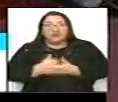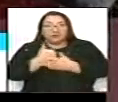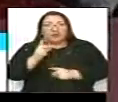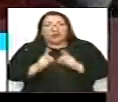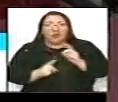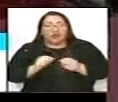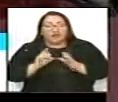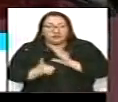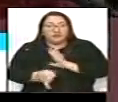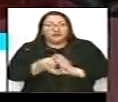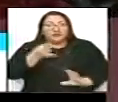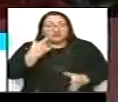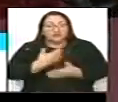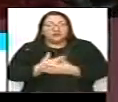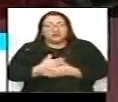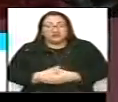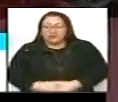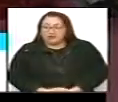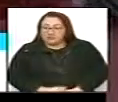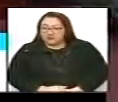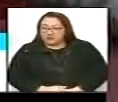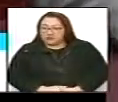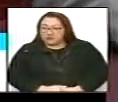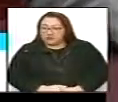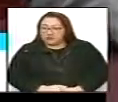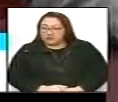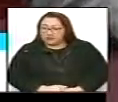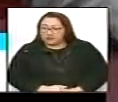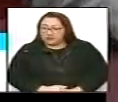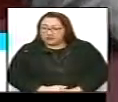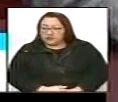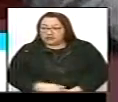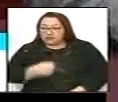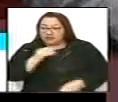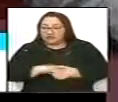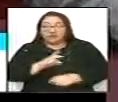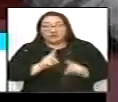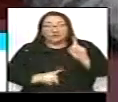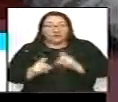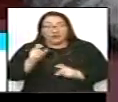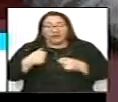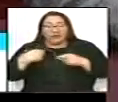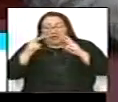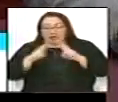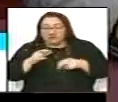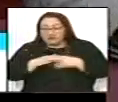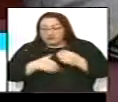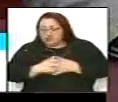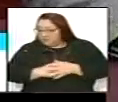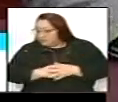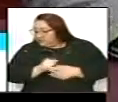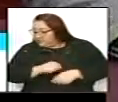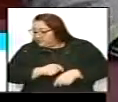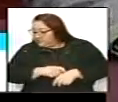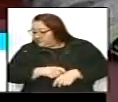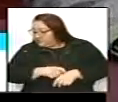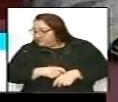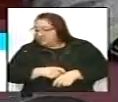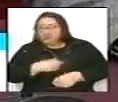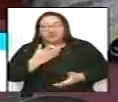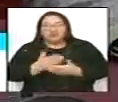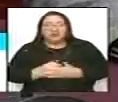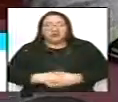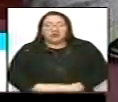para sustraer las pruebas que comprometen a alguien o a alguienes, a los investigados, en general, en estos